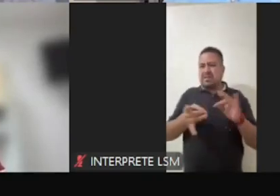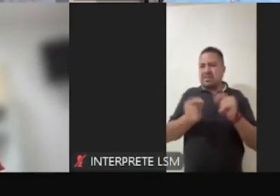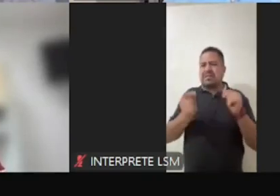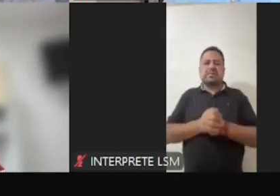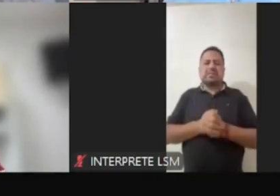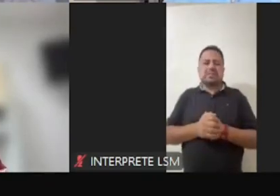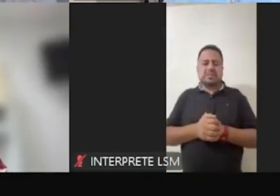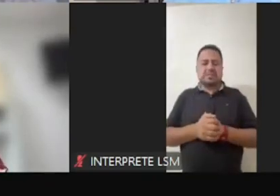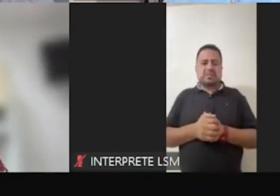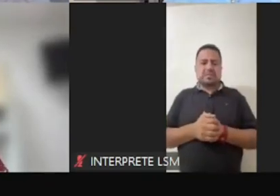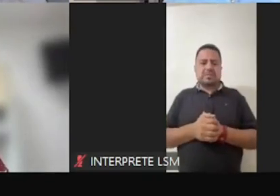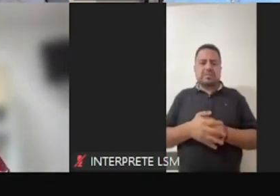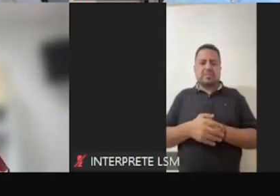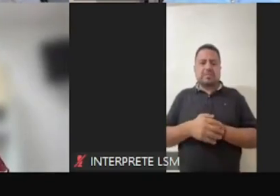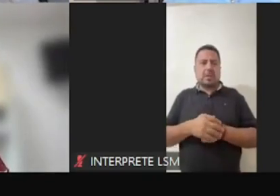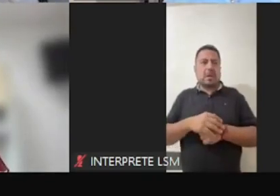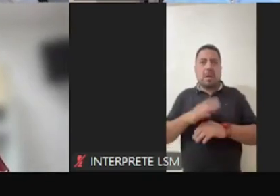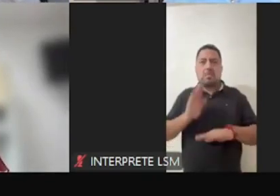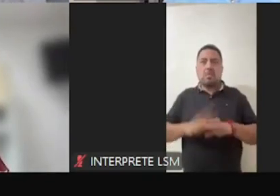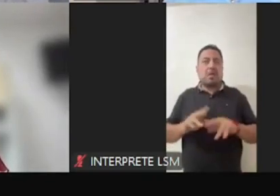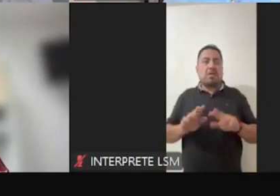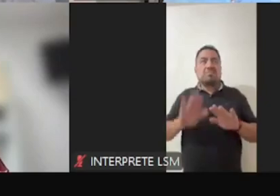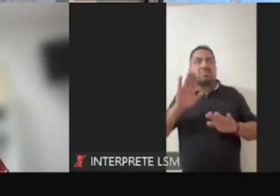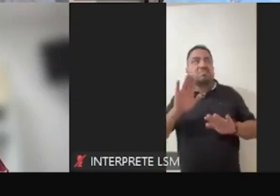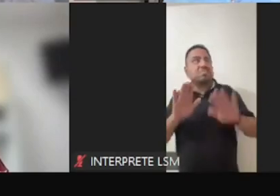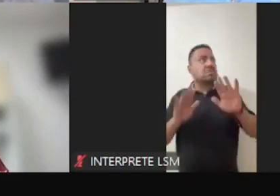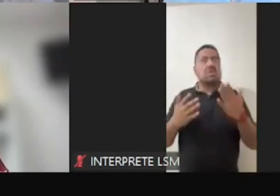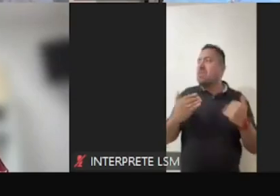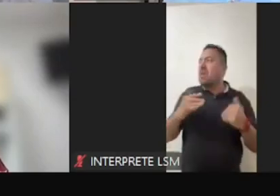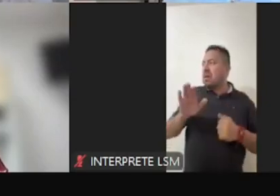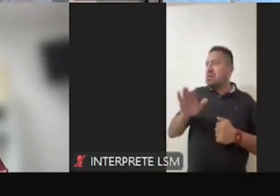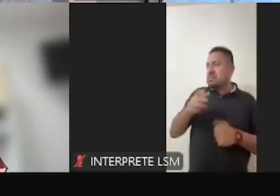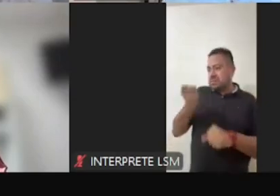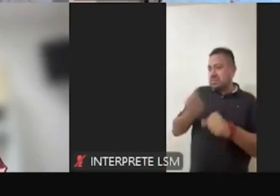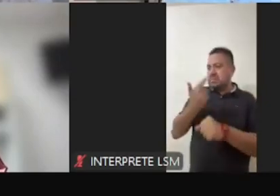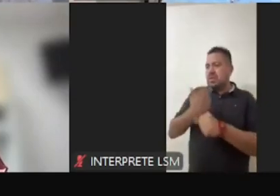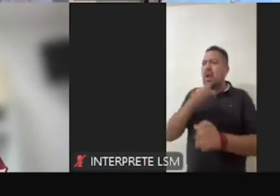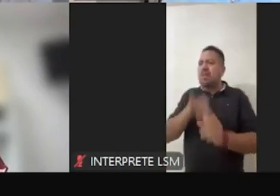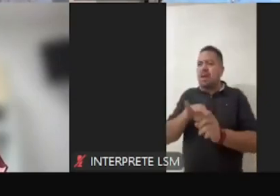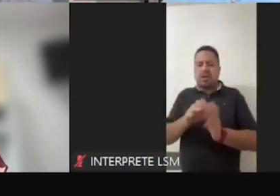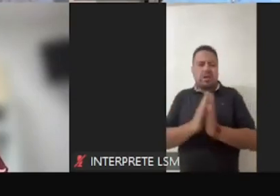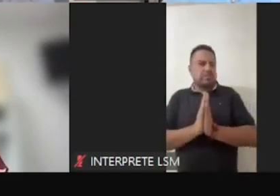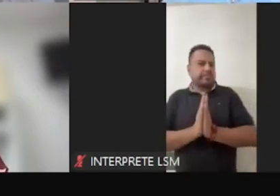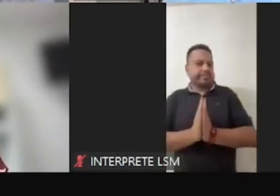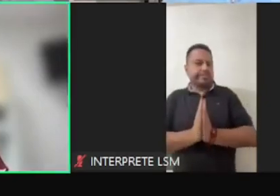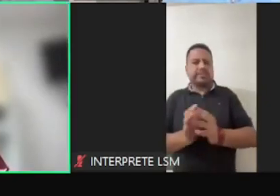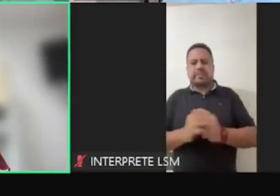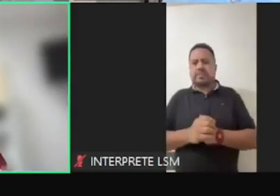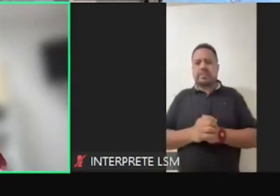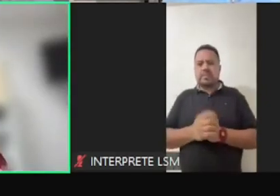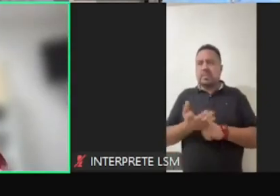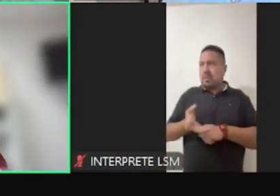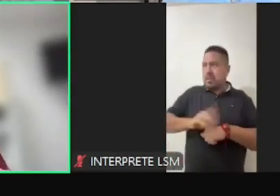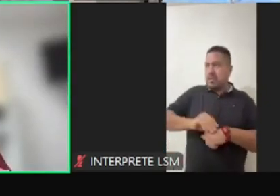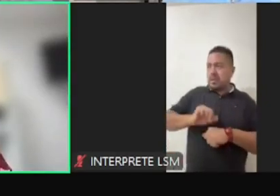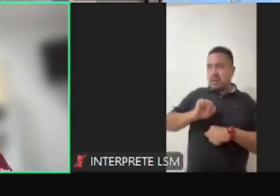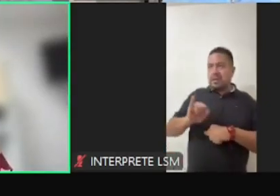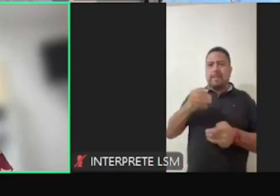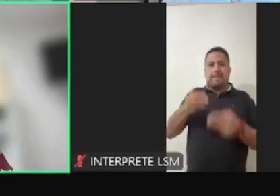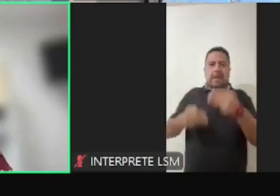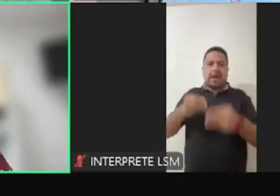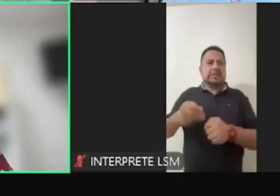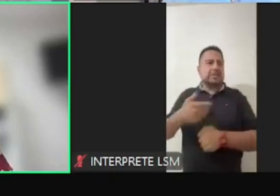cuenta No habiendo comentarios al respecto secretaria general tome la votación por favor con su autorización magistrada